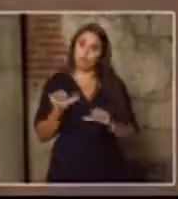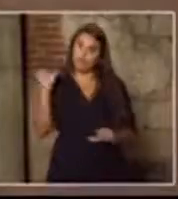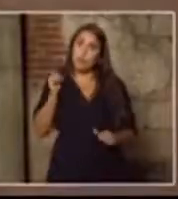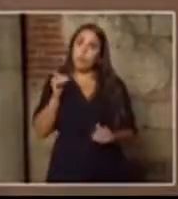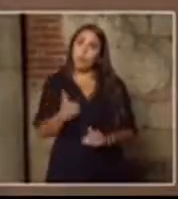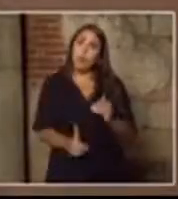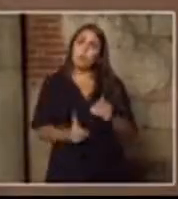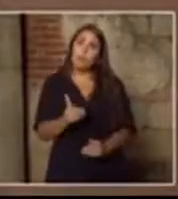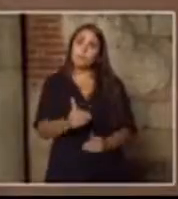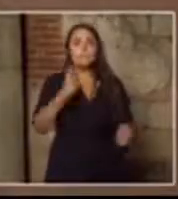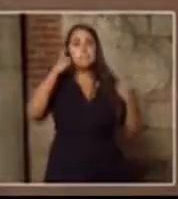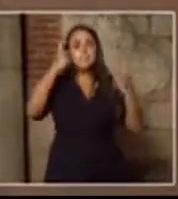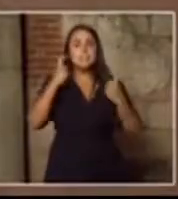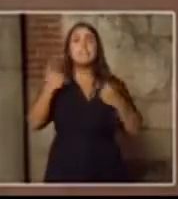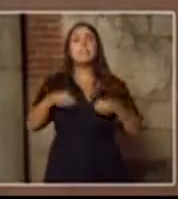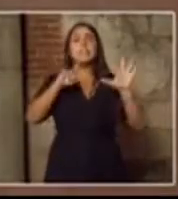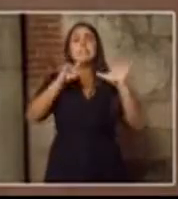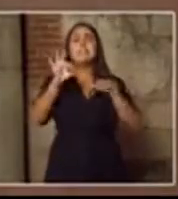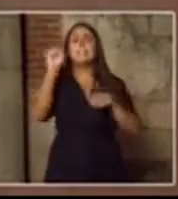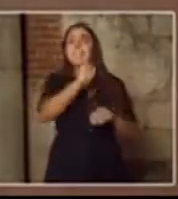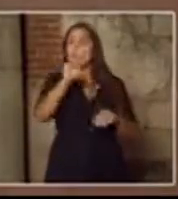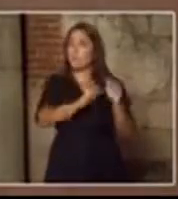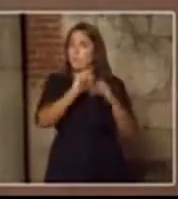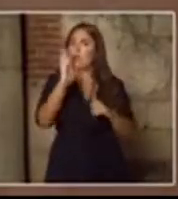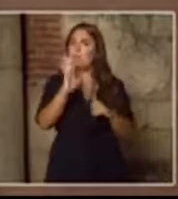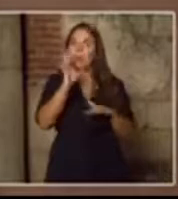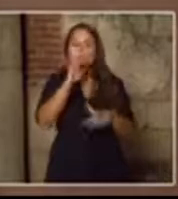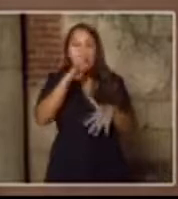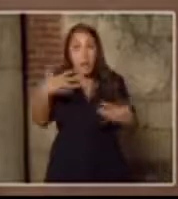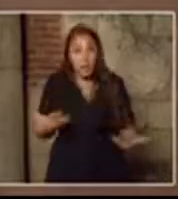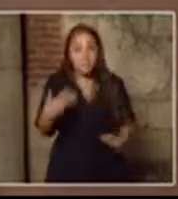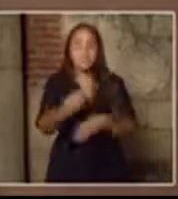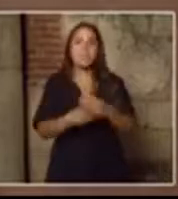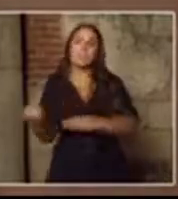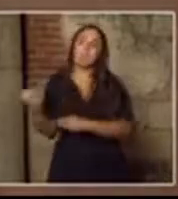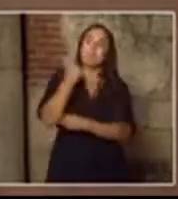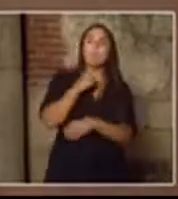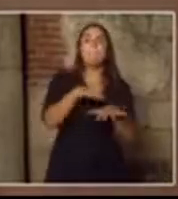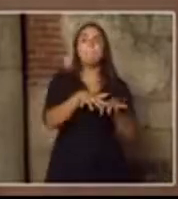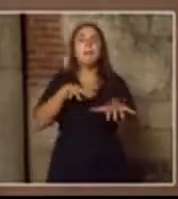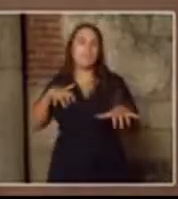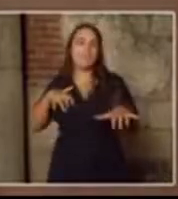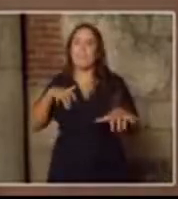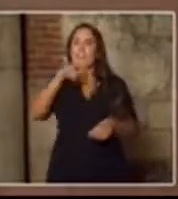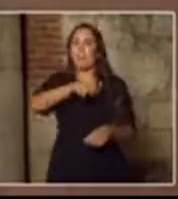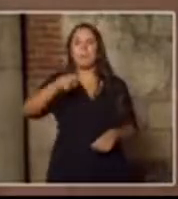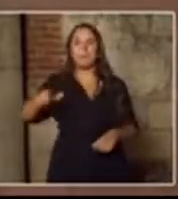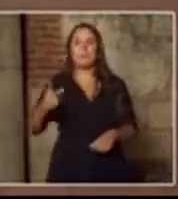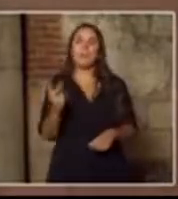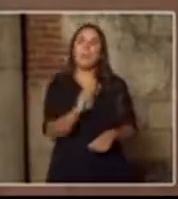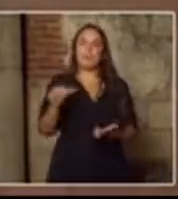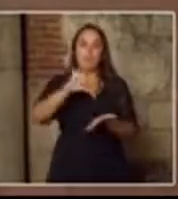proceso de intentos desde hace más de 60 años y que ahora sale adelante con el respaldo mayoritario de los vecinos de ambas